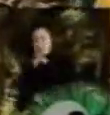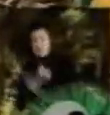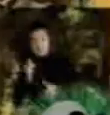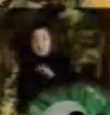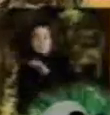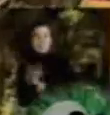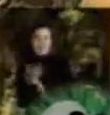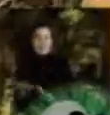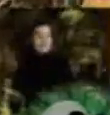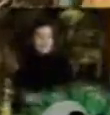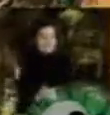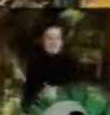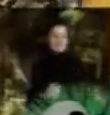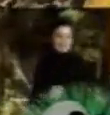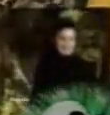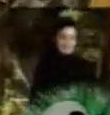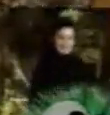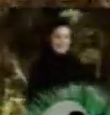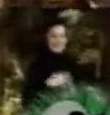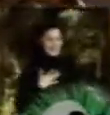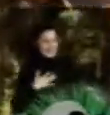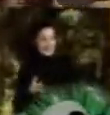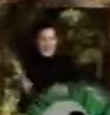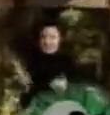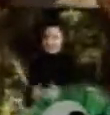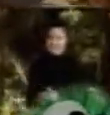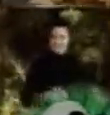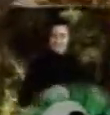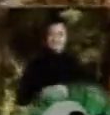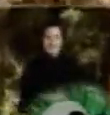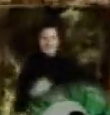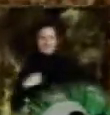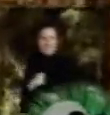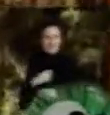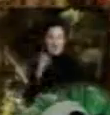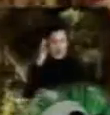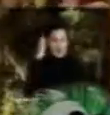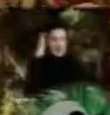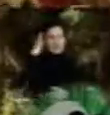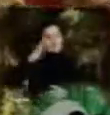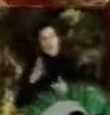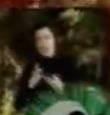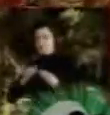Trapasores, darte todo lo que tengo con un montón de ilusiones.